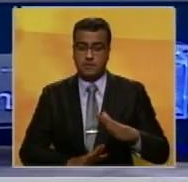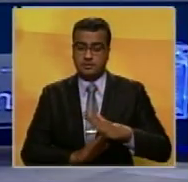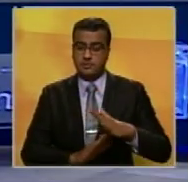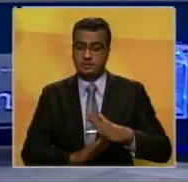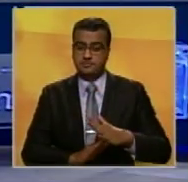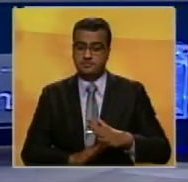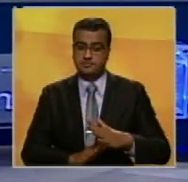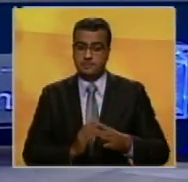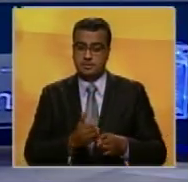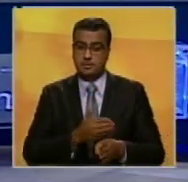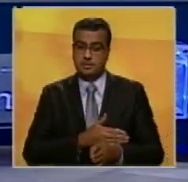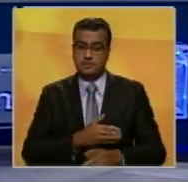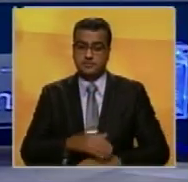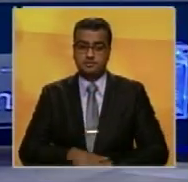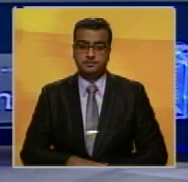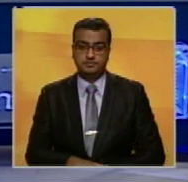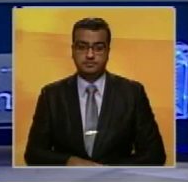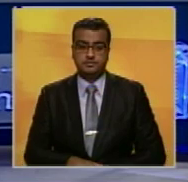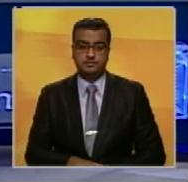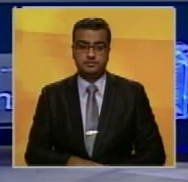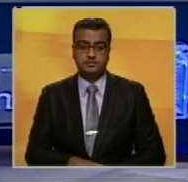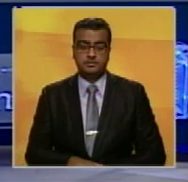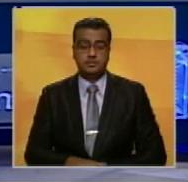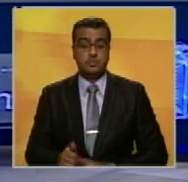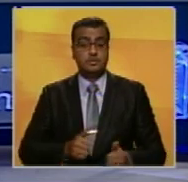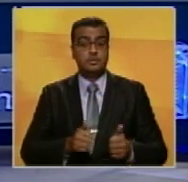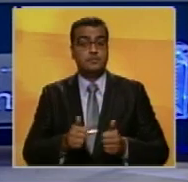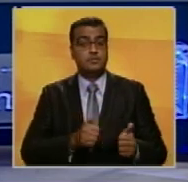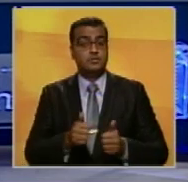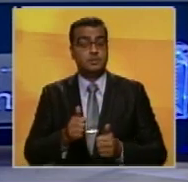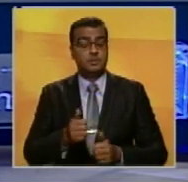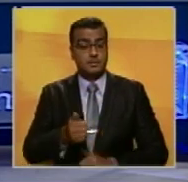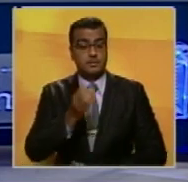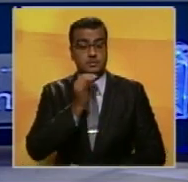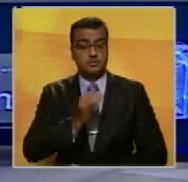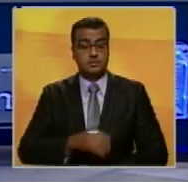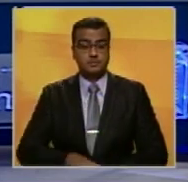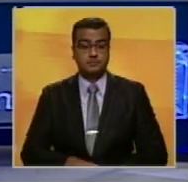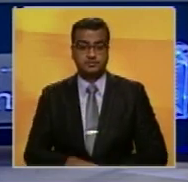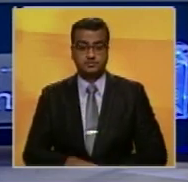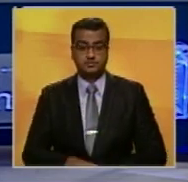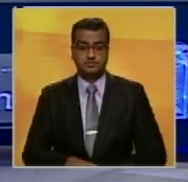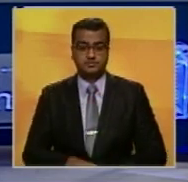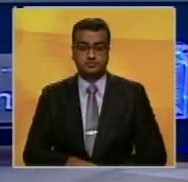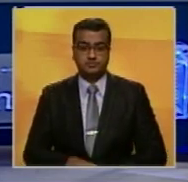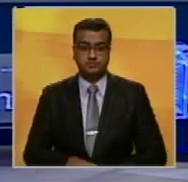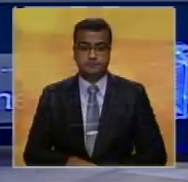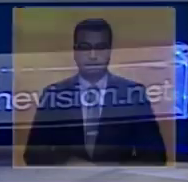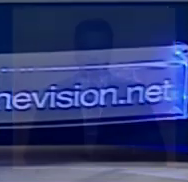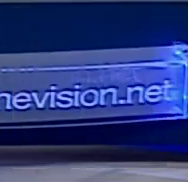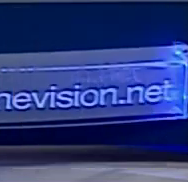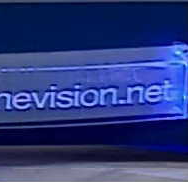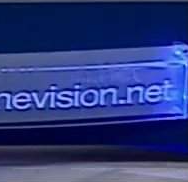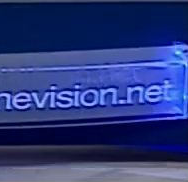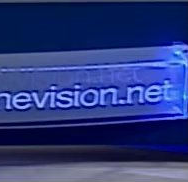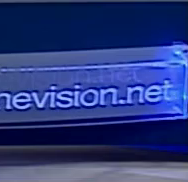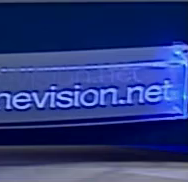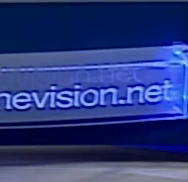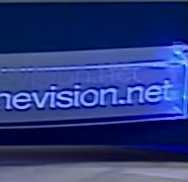Gracias, Karielis. Hacemos una pausa y al regreso tenemos deportes. Ya venimos con más noticias. No se aparten.